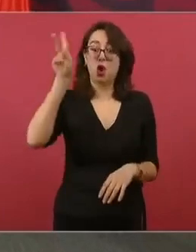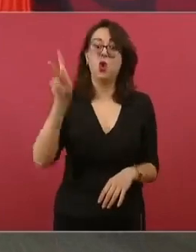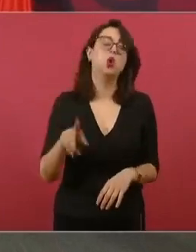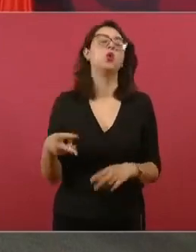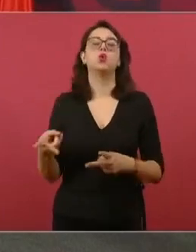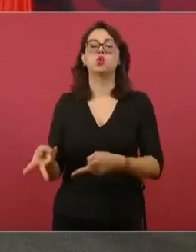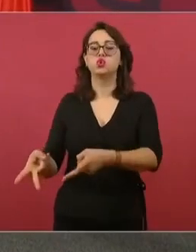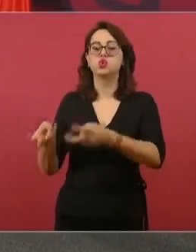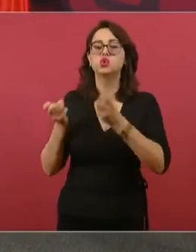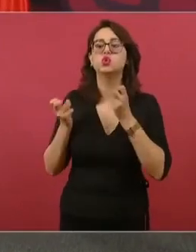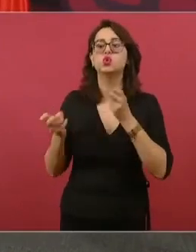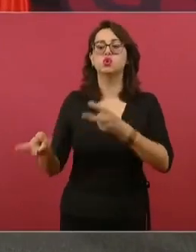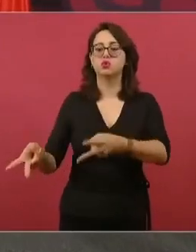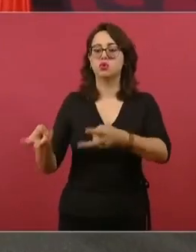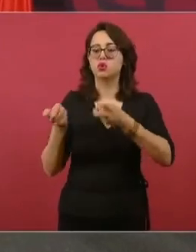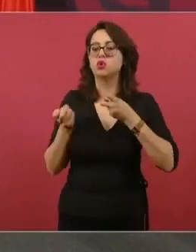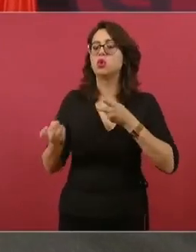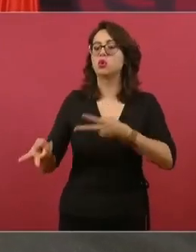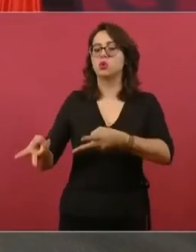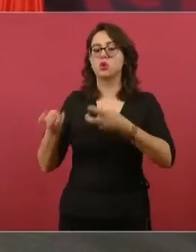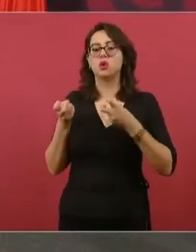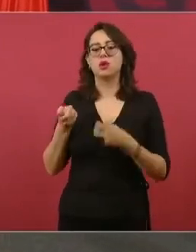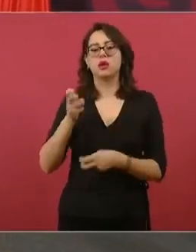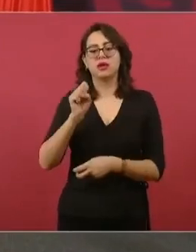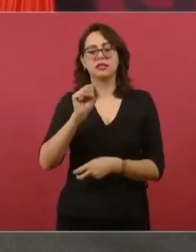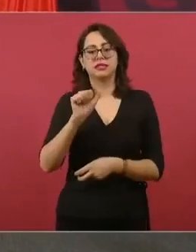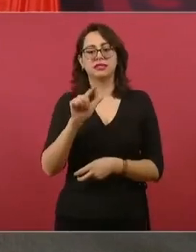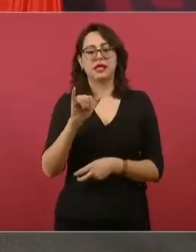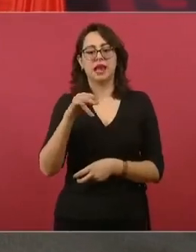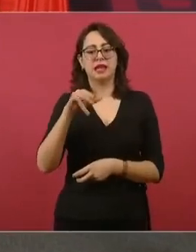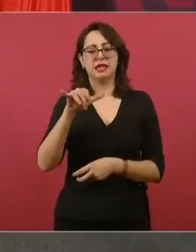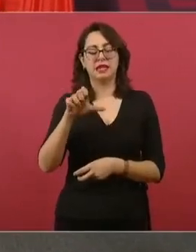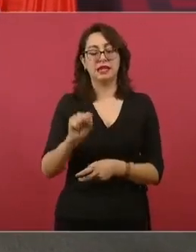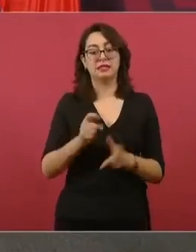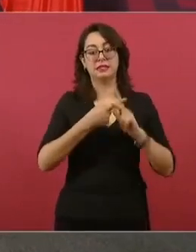Bueno, él fue el que manejó la partida secreta.